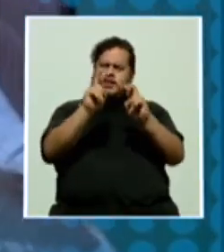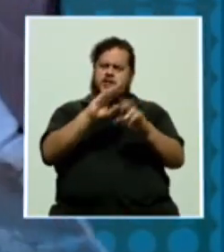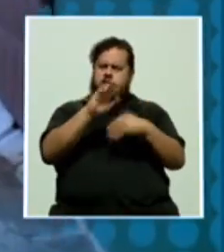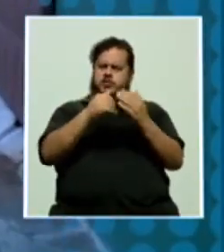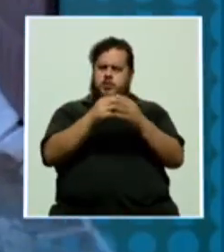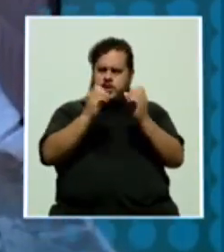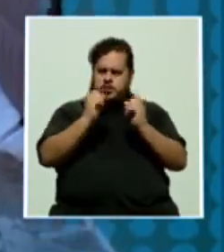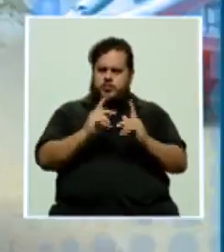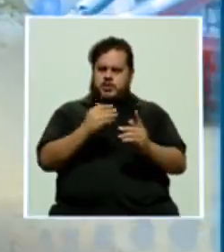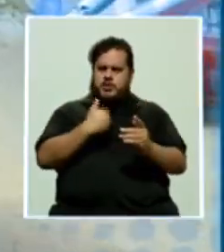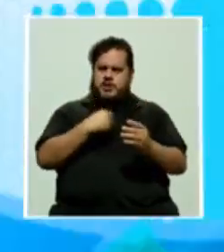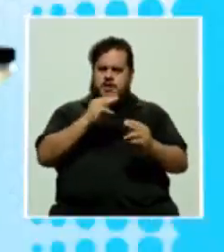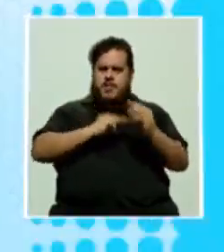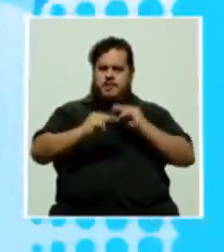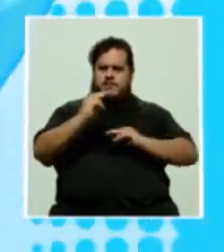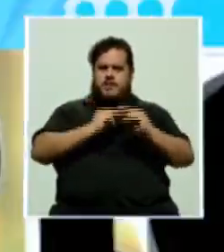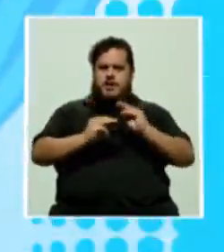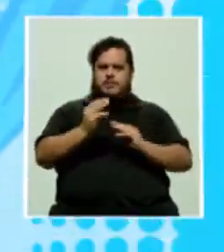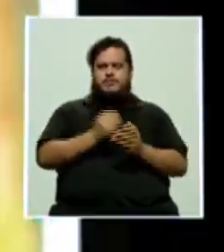del mercado.